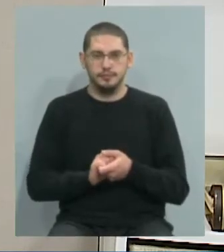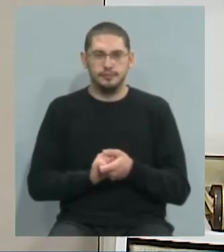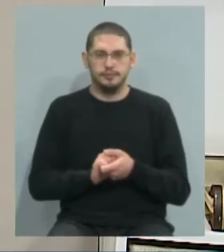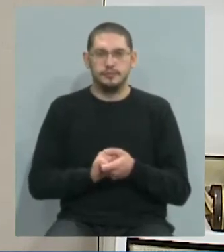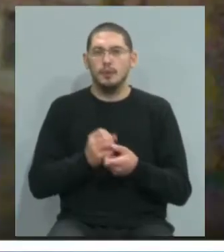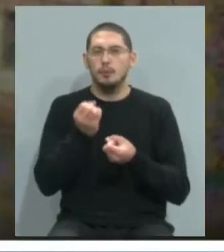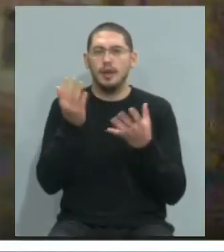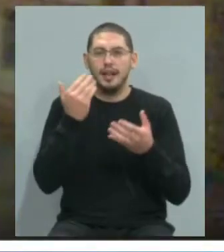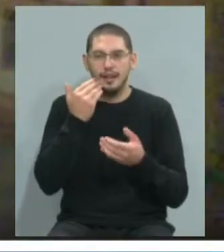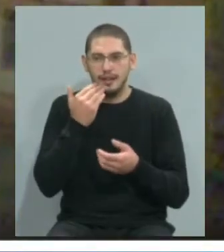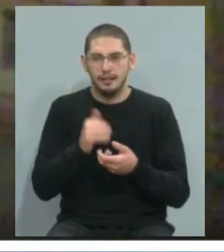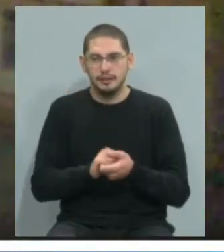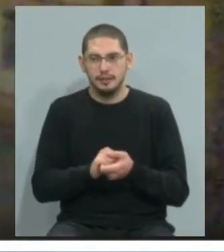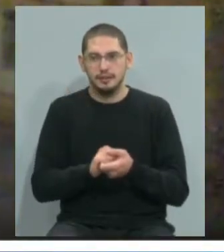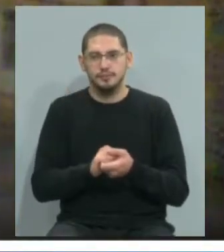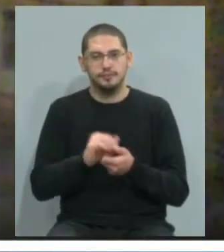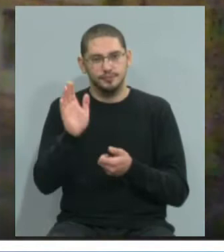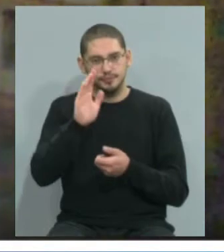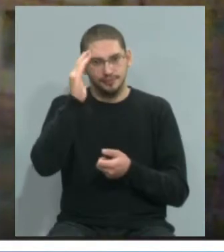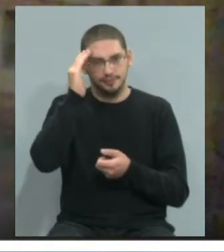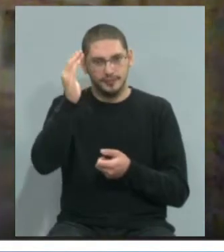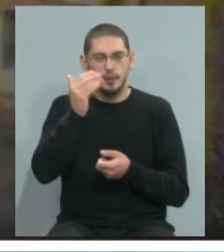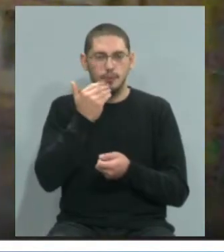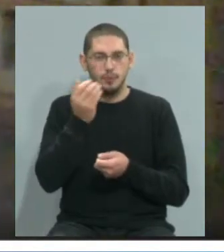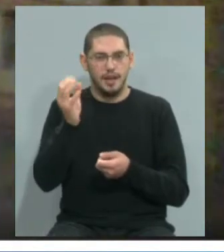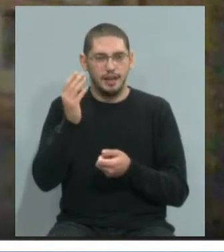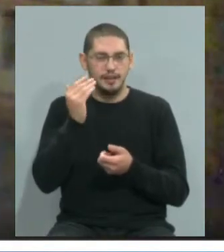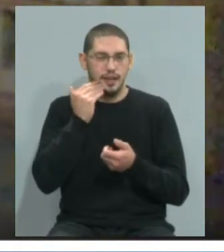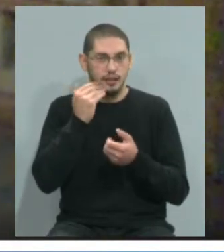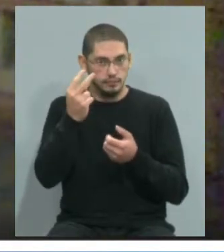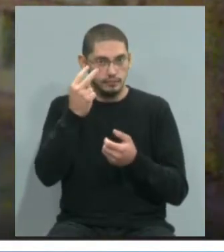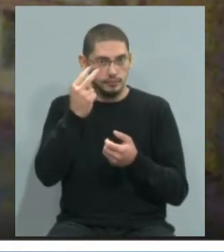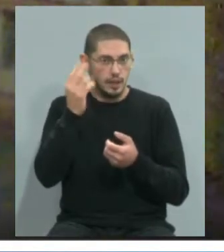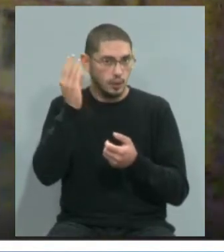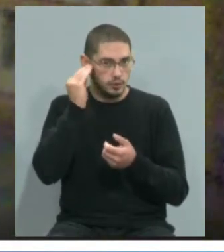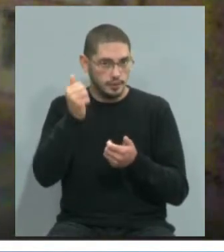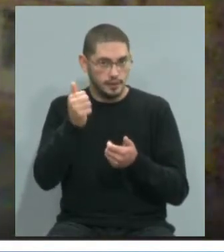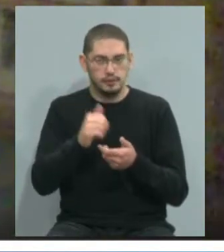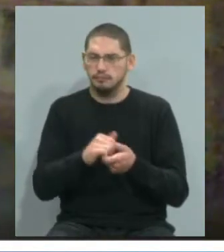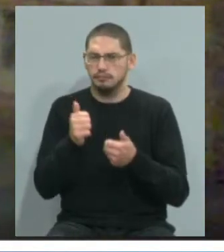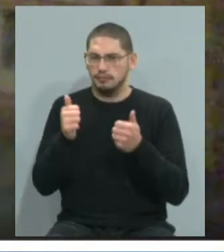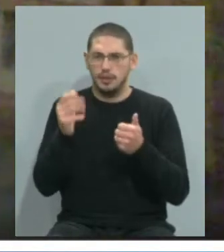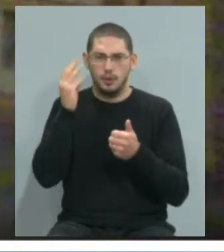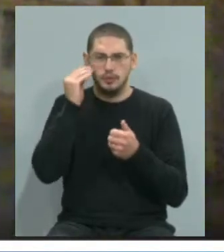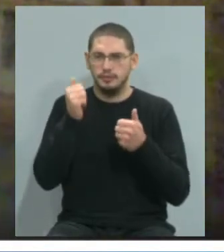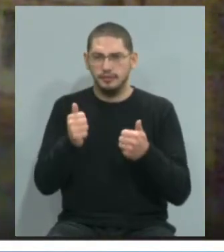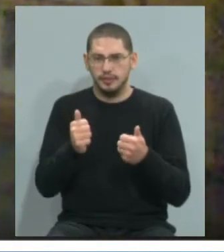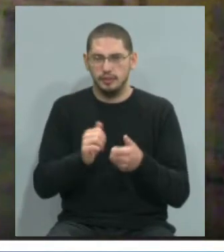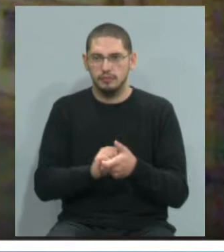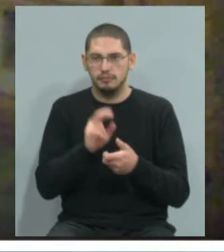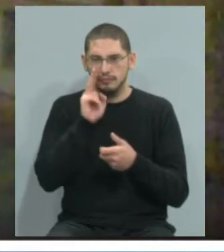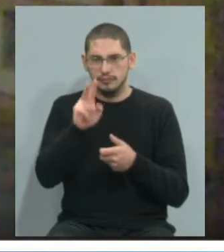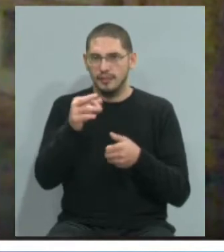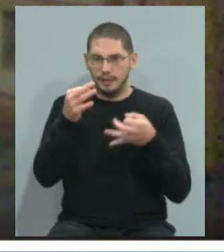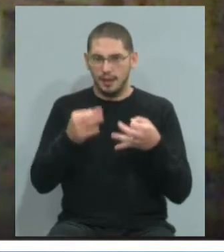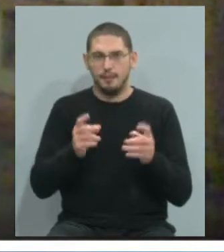tardes. Hola, buenas tardes. Confirmame si me escuchás bien. Sí, muy bien, Fernanda. Escuchamos perfecto y te vemos muy